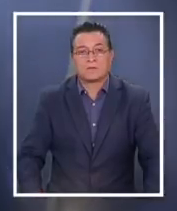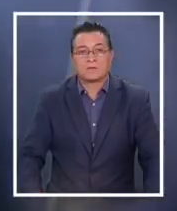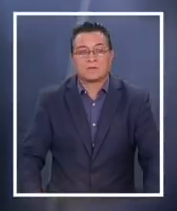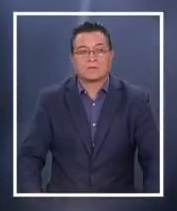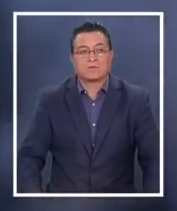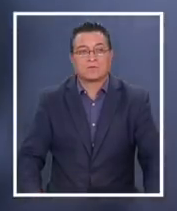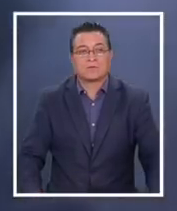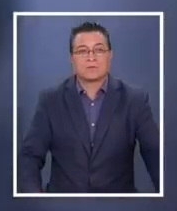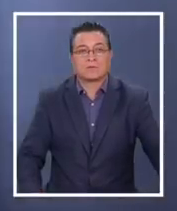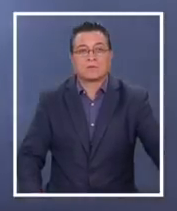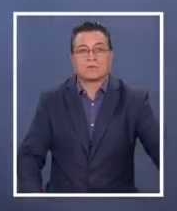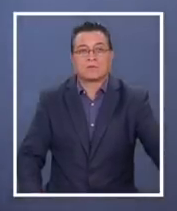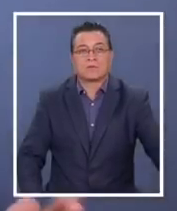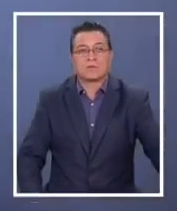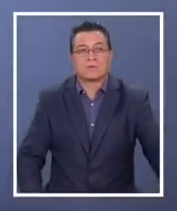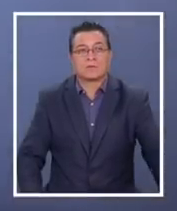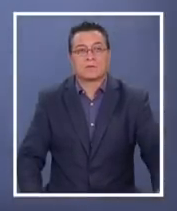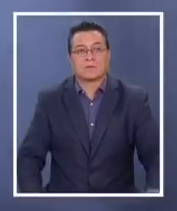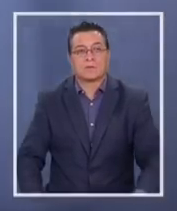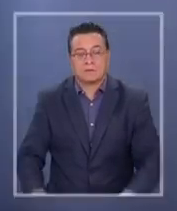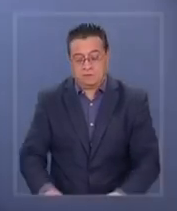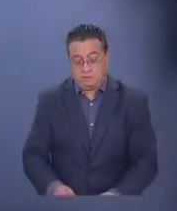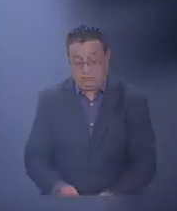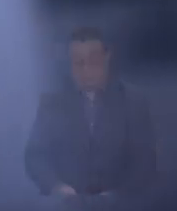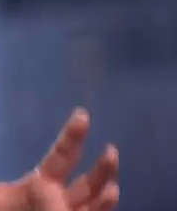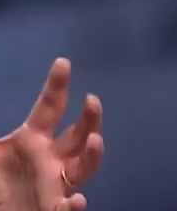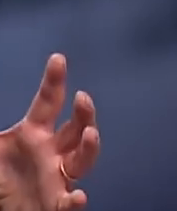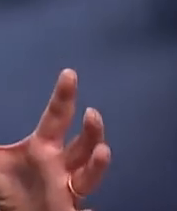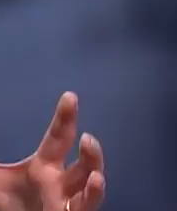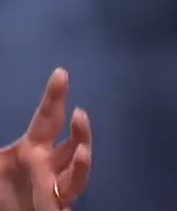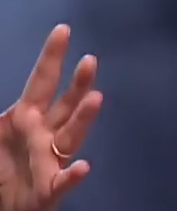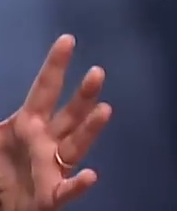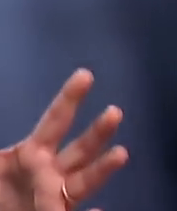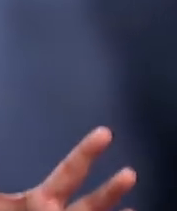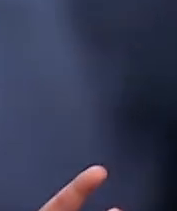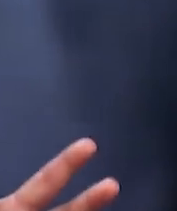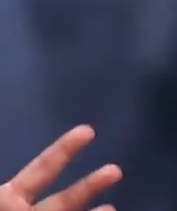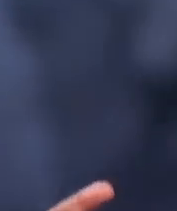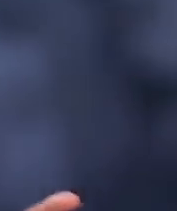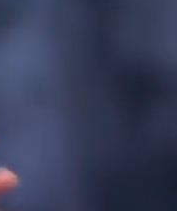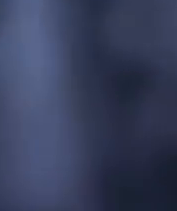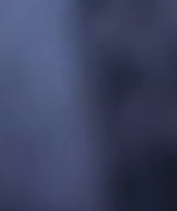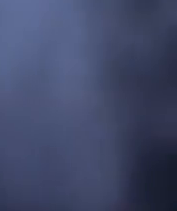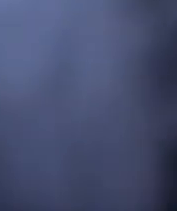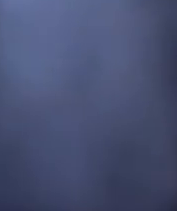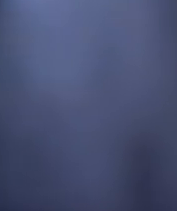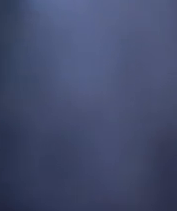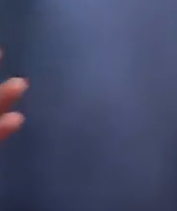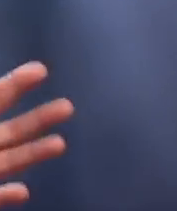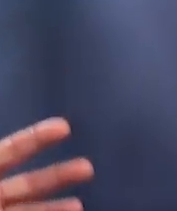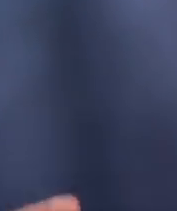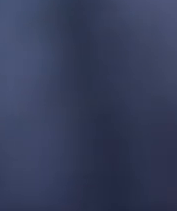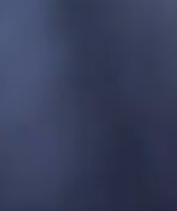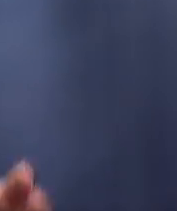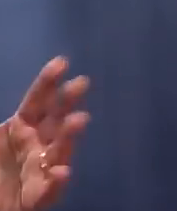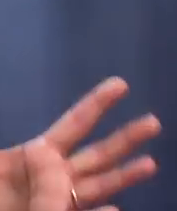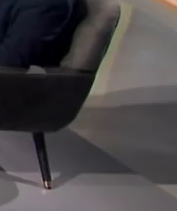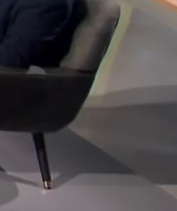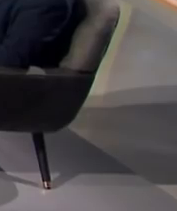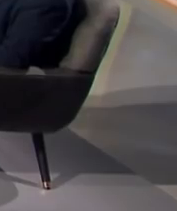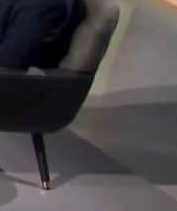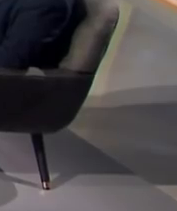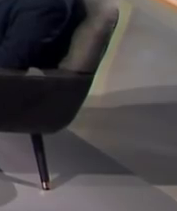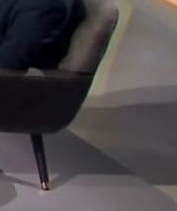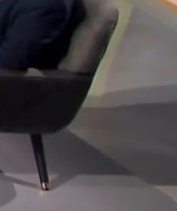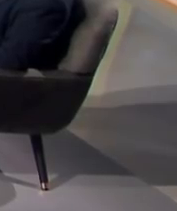los representantes de la oposición que están aquí, que es el que se ha impuesto en el último año y medio, que es que un sector de la oposición, que es el que grita más fuerte, Partido Comunista,